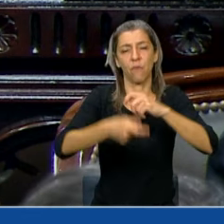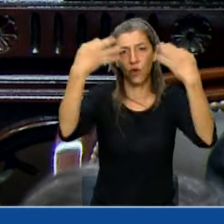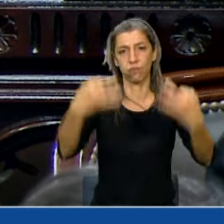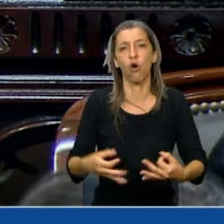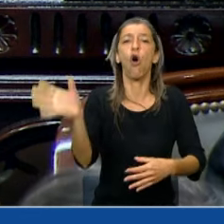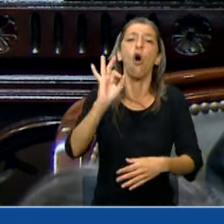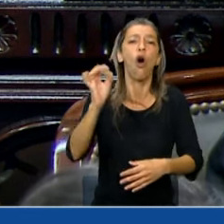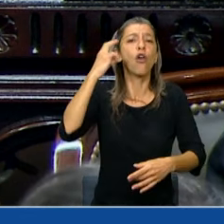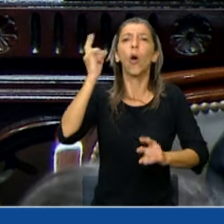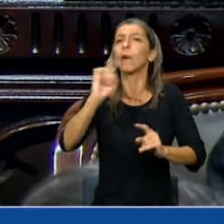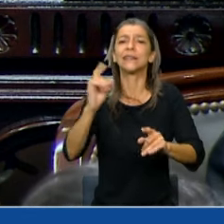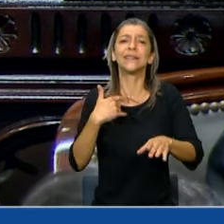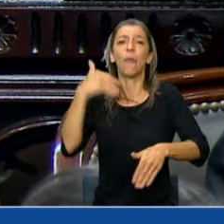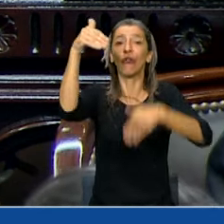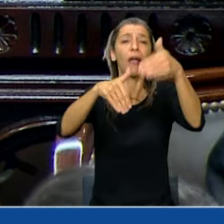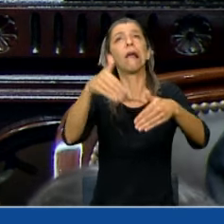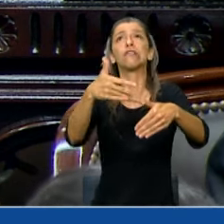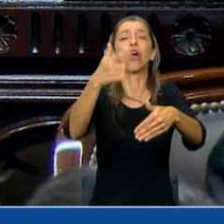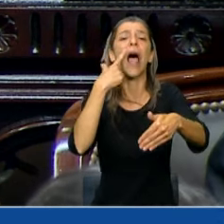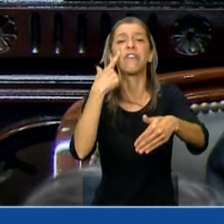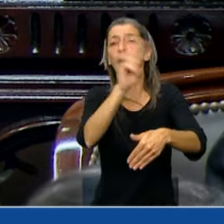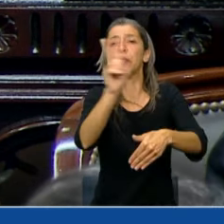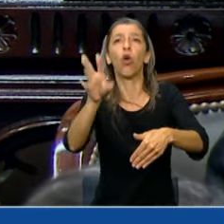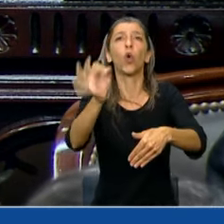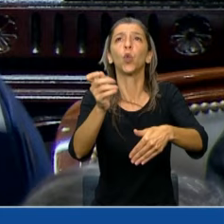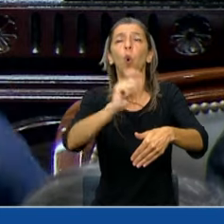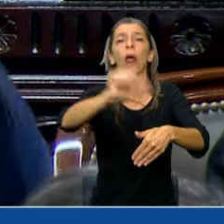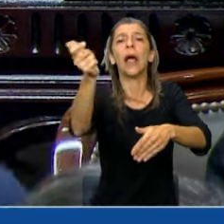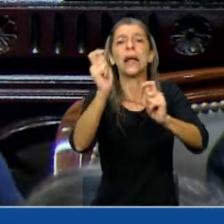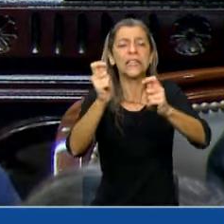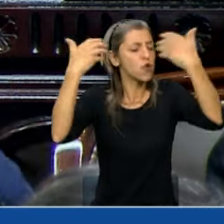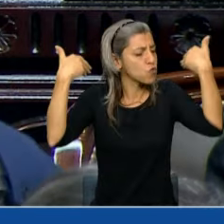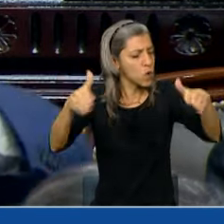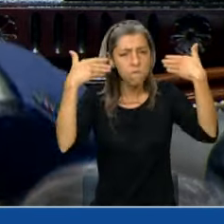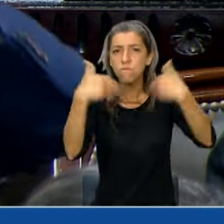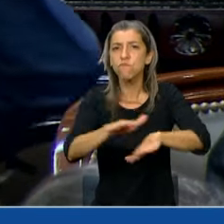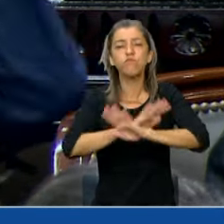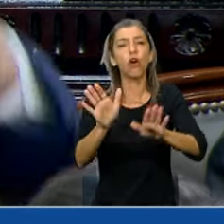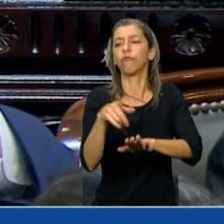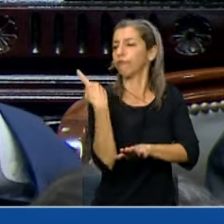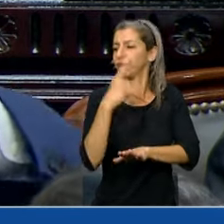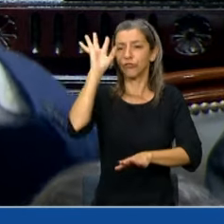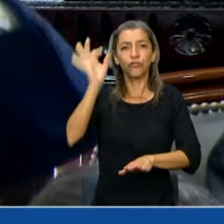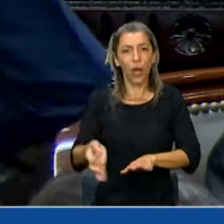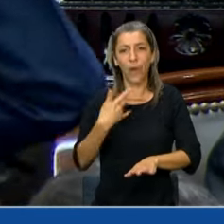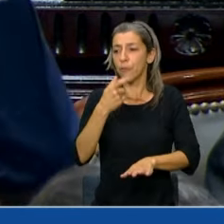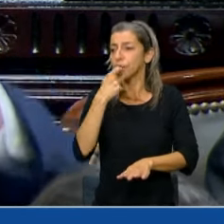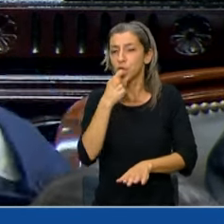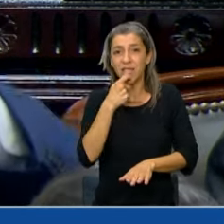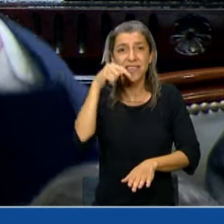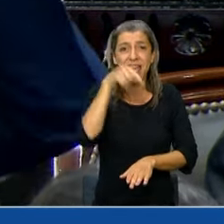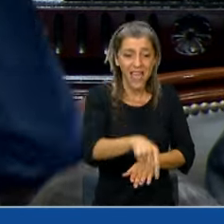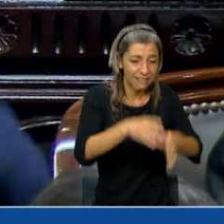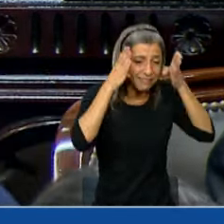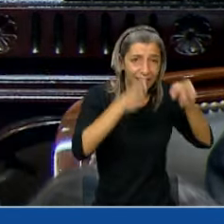elección gane quien gane el 22 de octubre si no hace Esto va a llevarnos a más pobreza a más